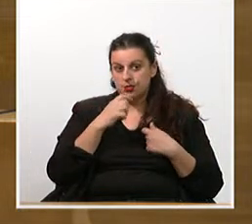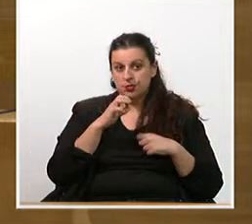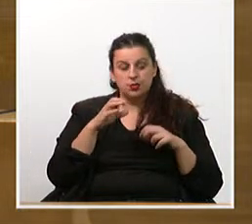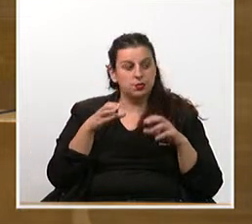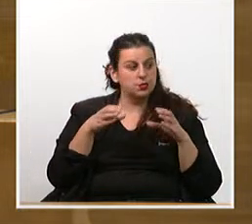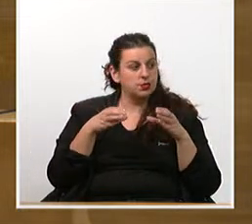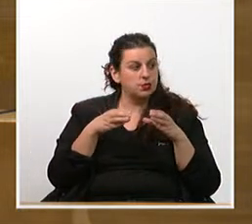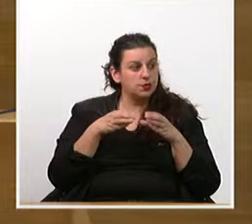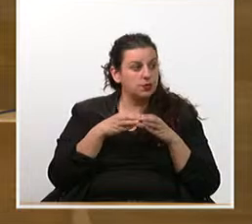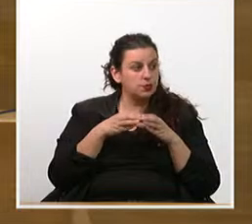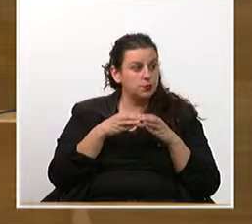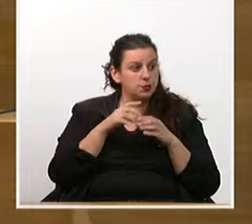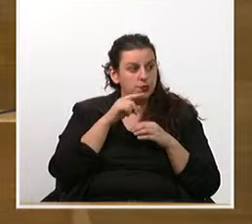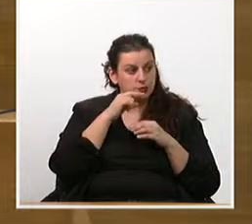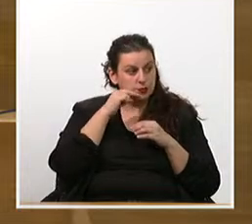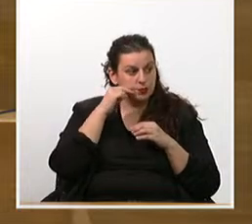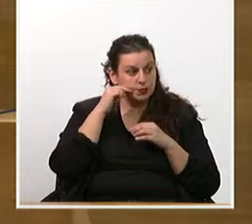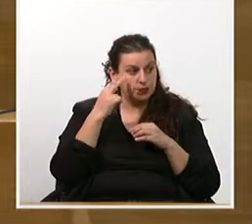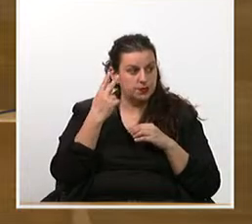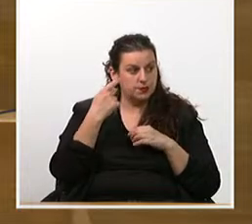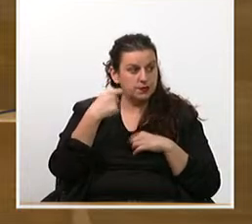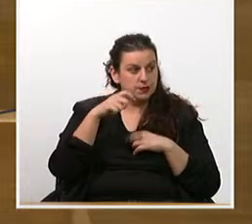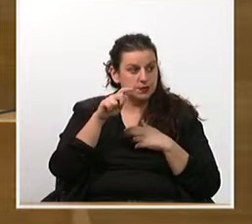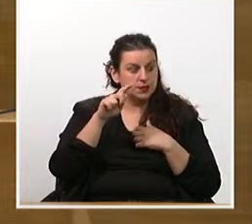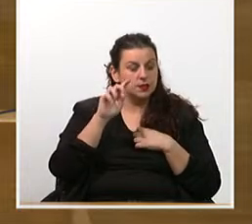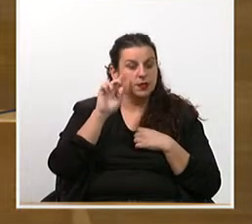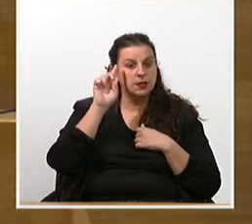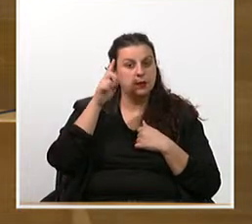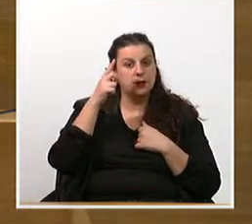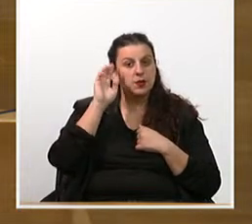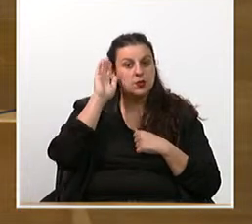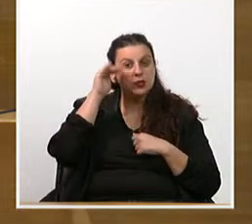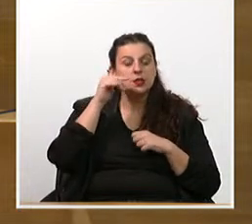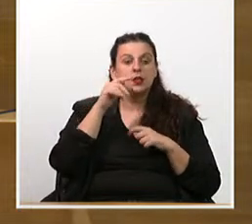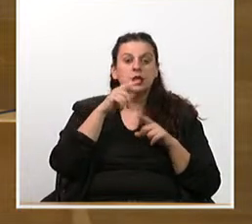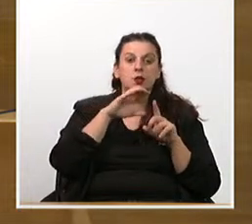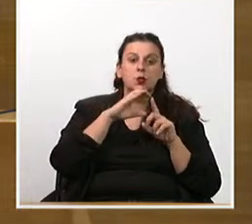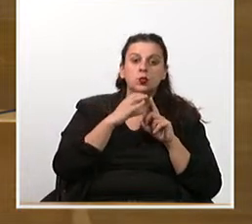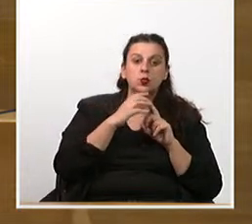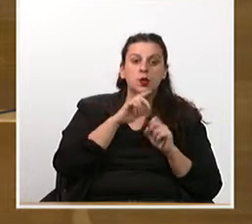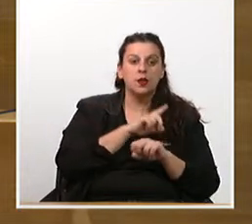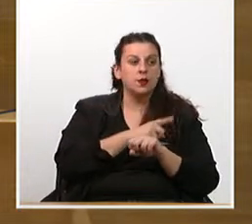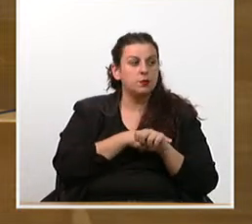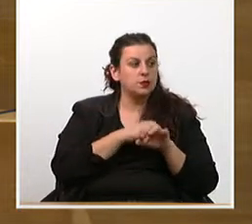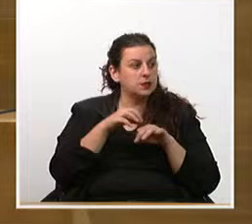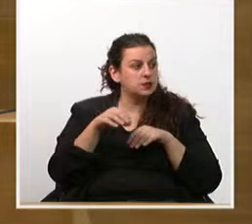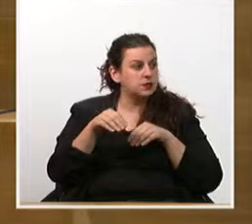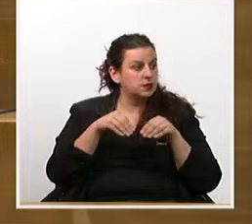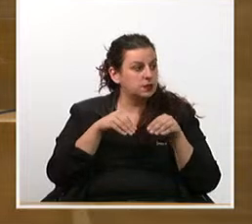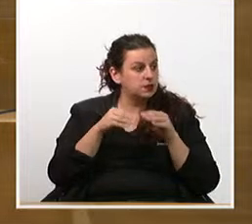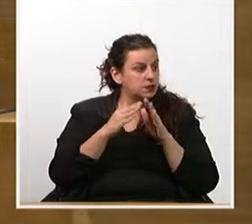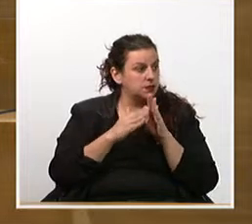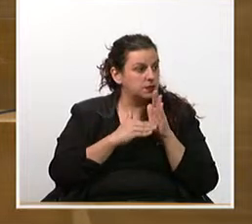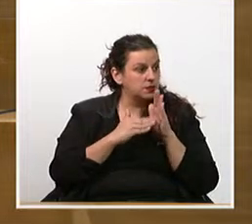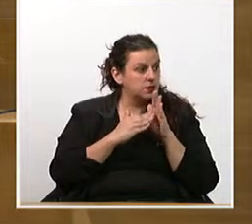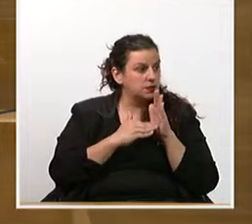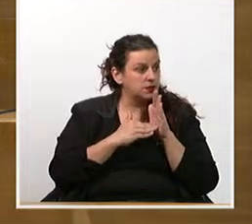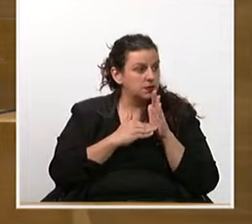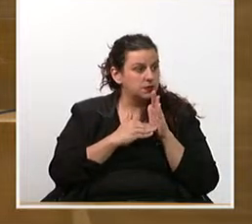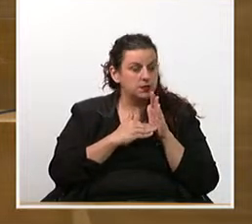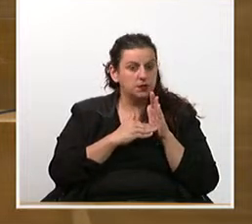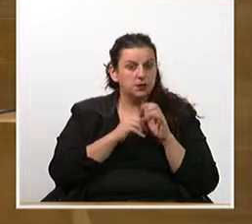parlamentario compromís al vicepresidente primero y conseller de cultura y deporte sobre el desarrollo de la estrategia valenciana para la igualdad